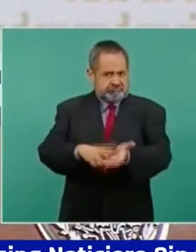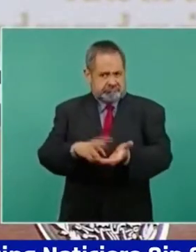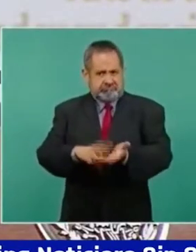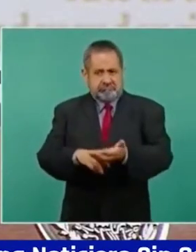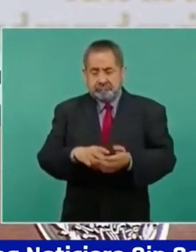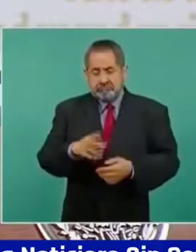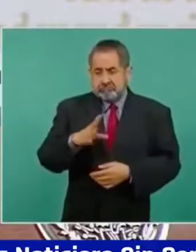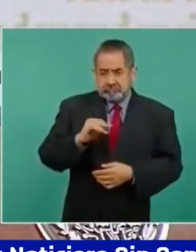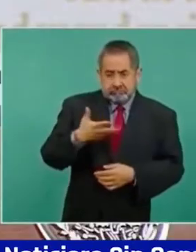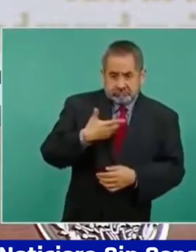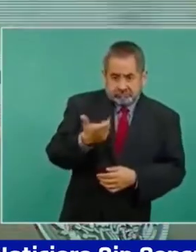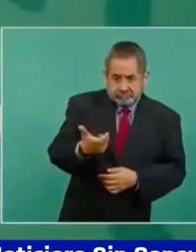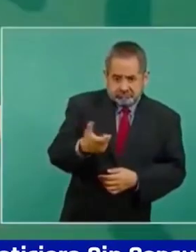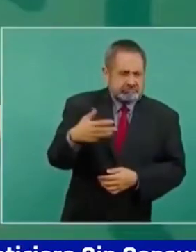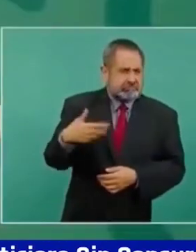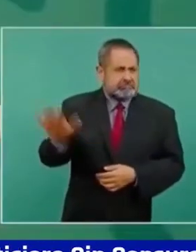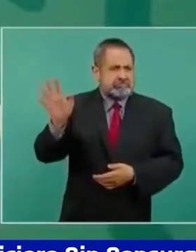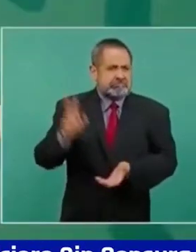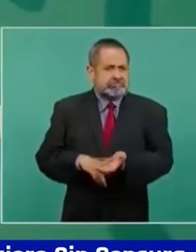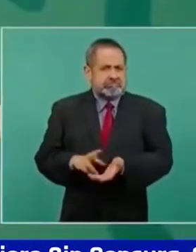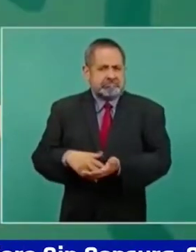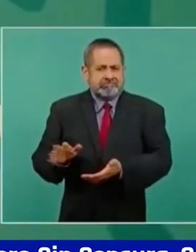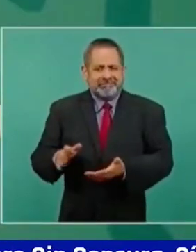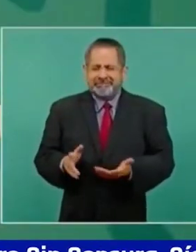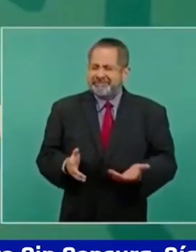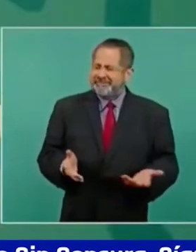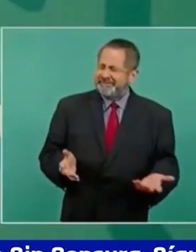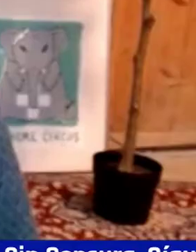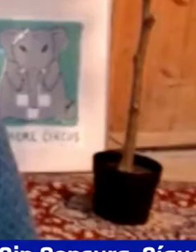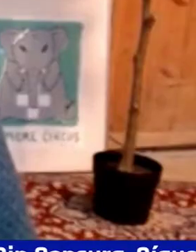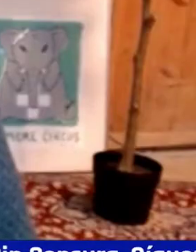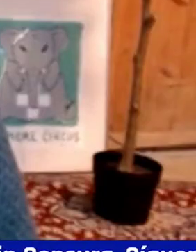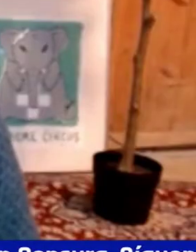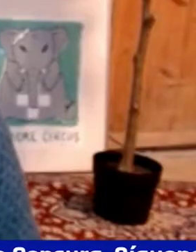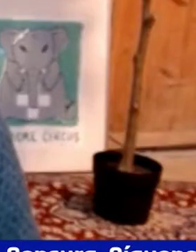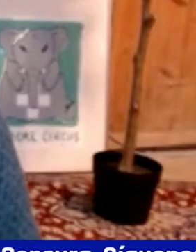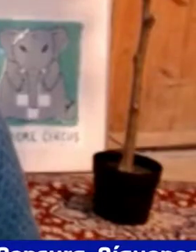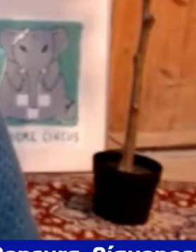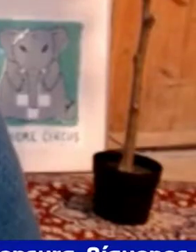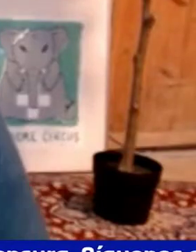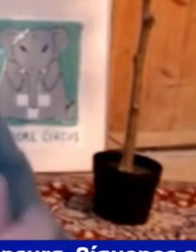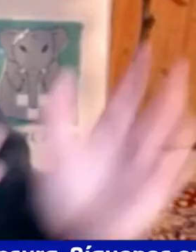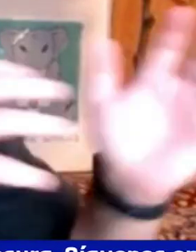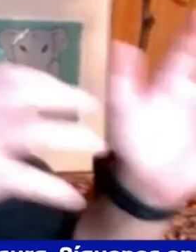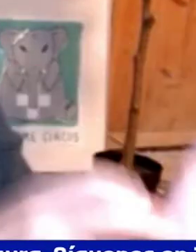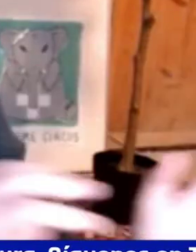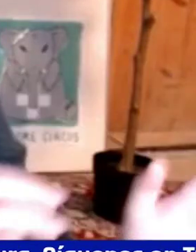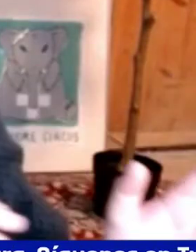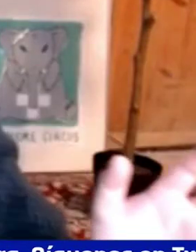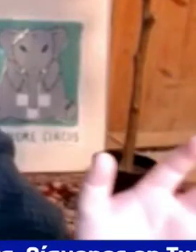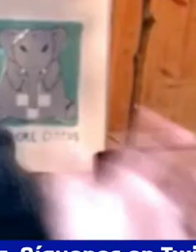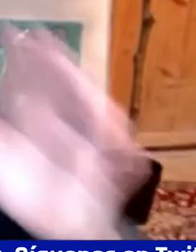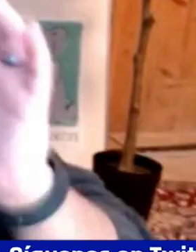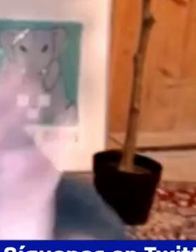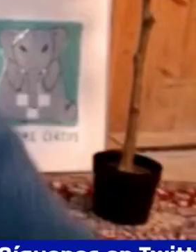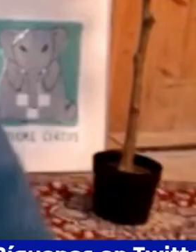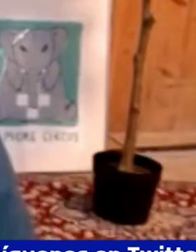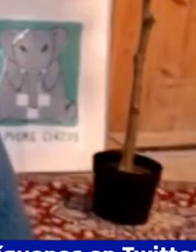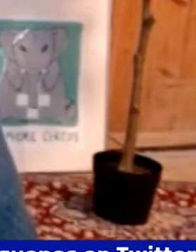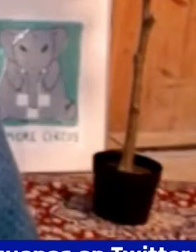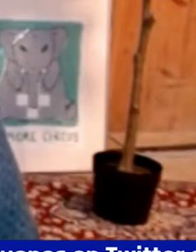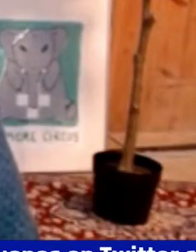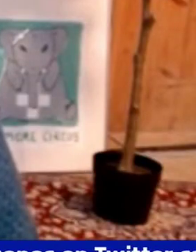El que no tiene, no vale nada. Oye, Ricardo, si tú llegas aquí y me dices, desde que estabas en Regeneración y